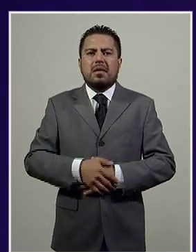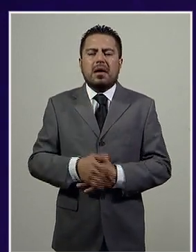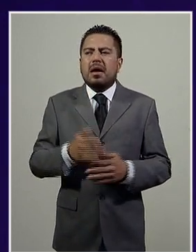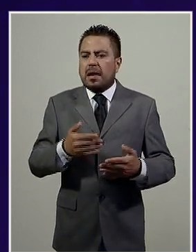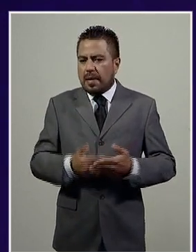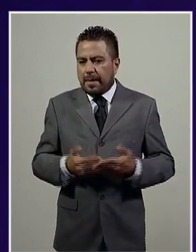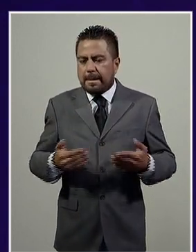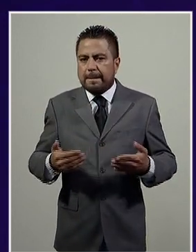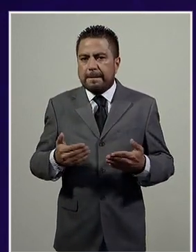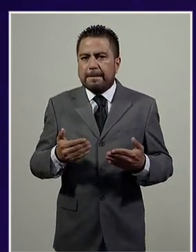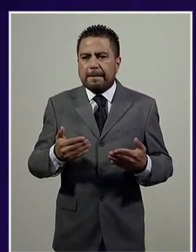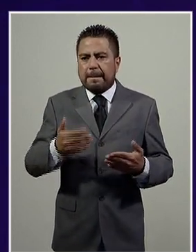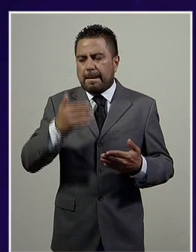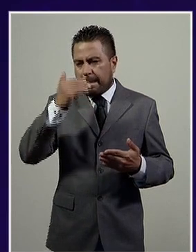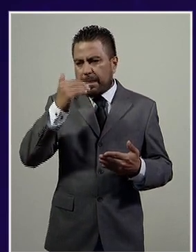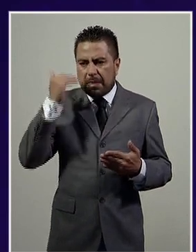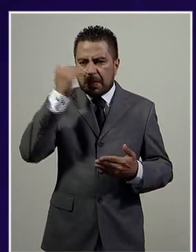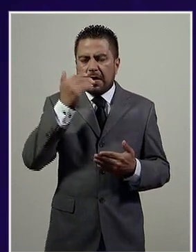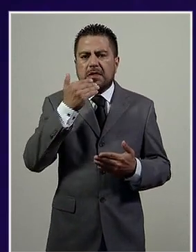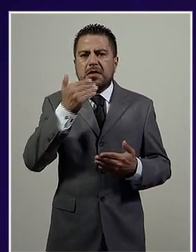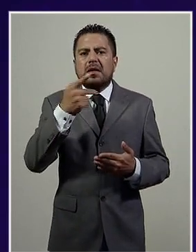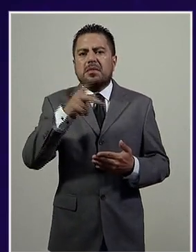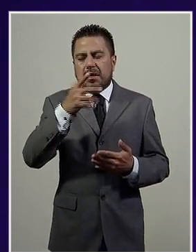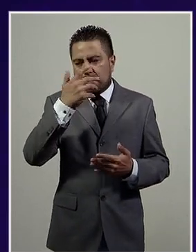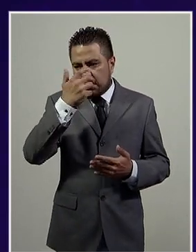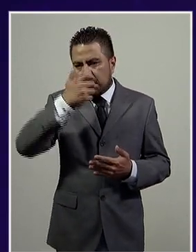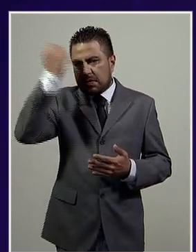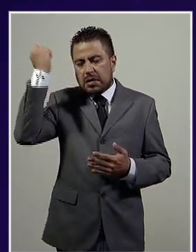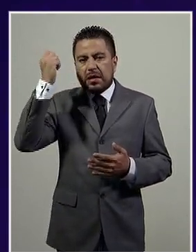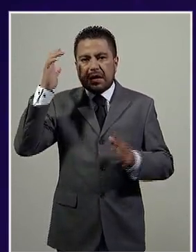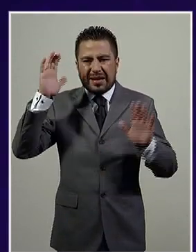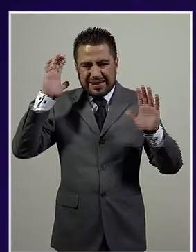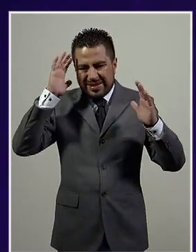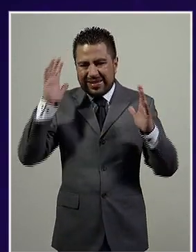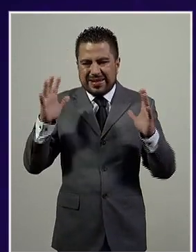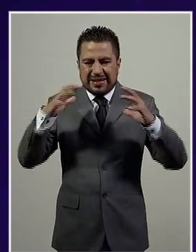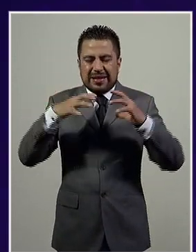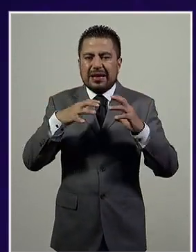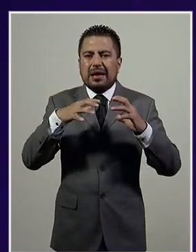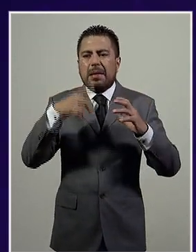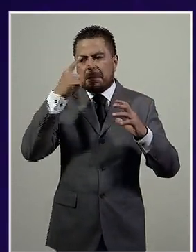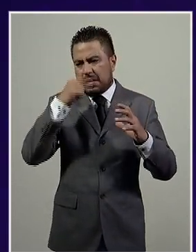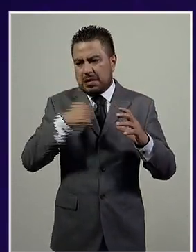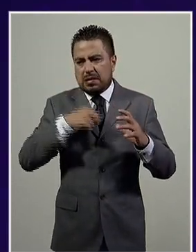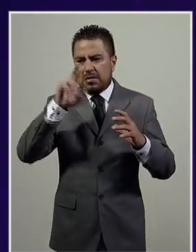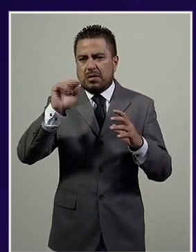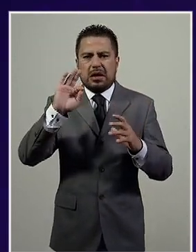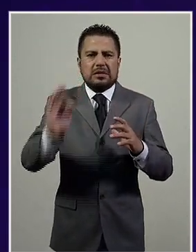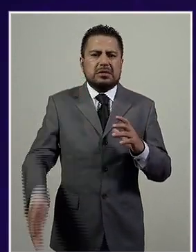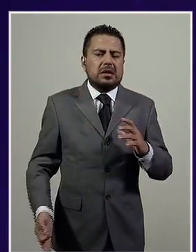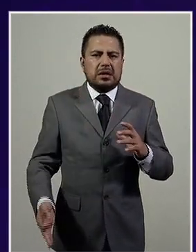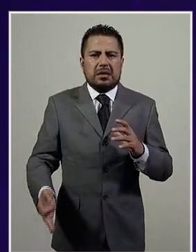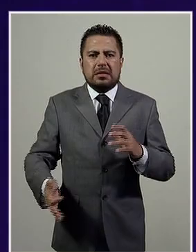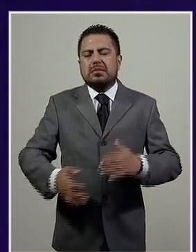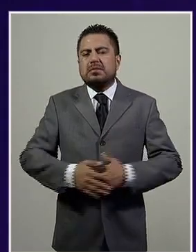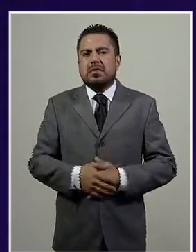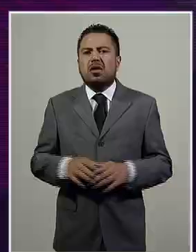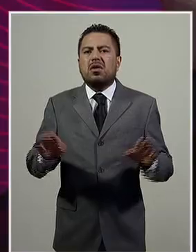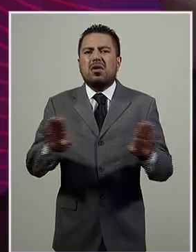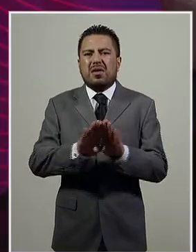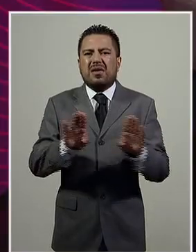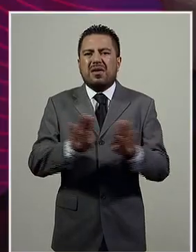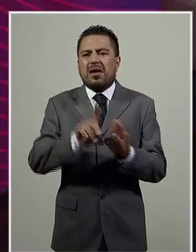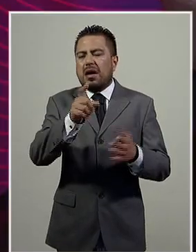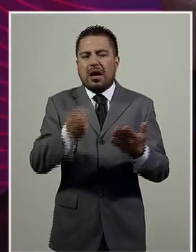entonces, cubrirse está bien, pero descúbrase, señora, a la cabeza, no, para mí es inaceptable. Sí. Como ya